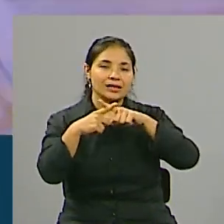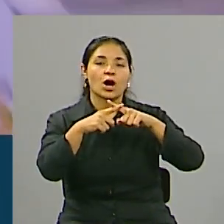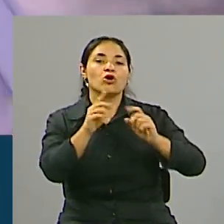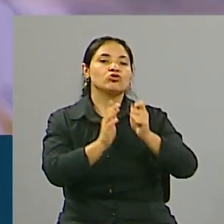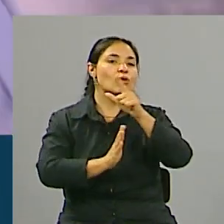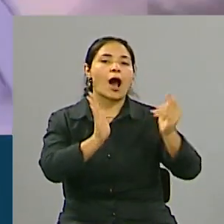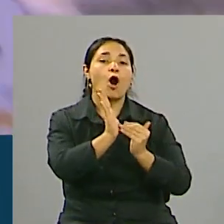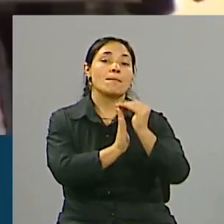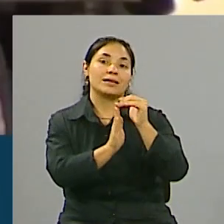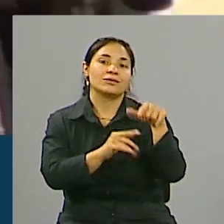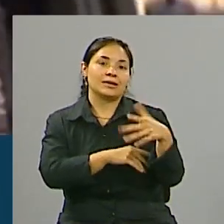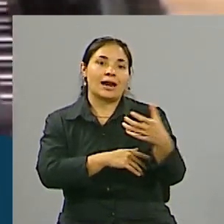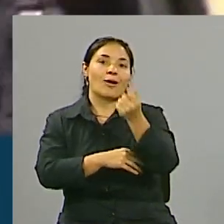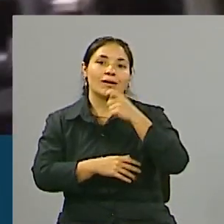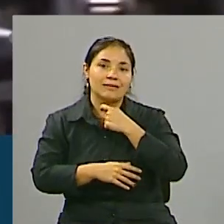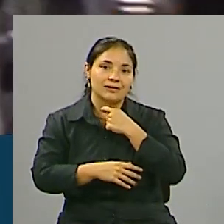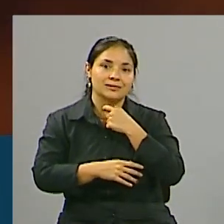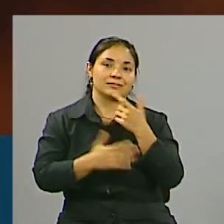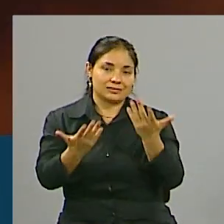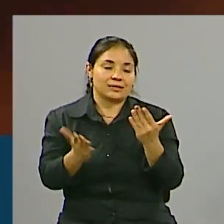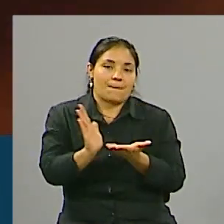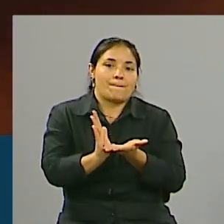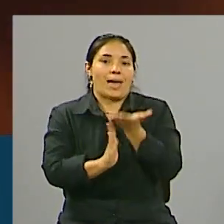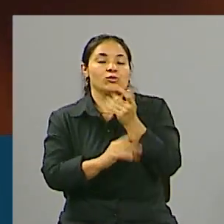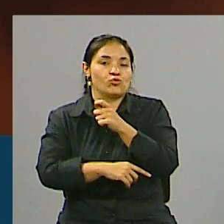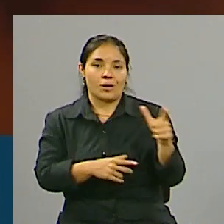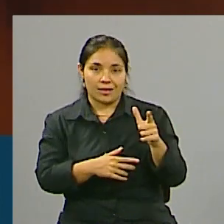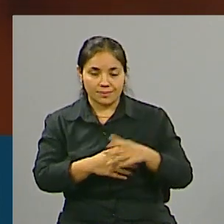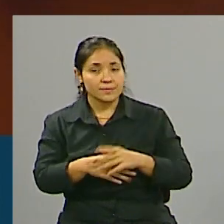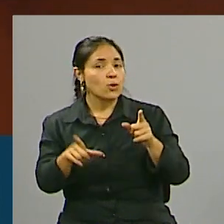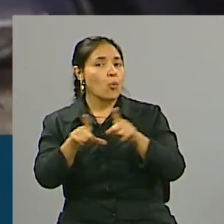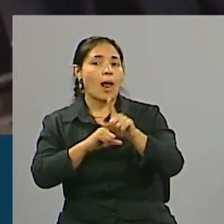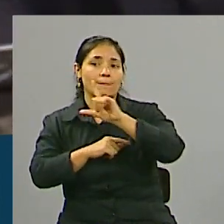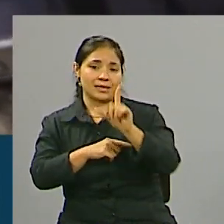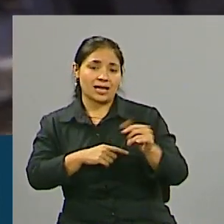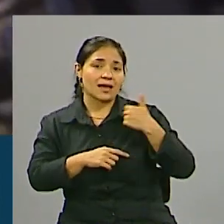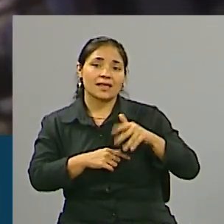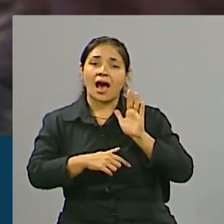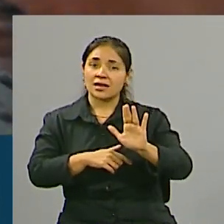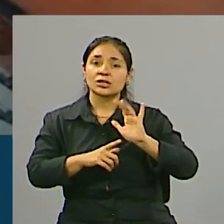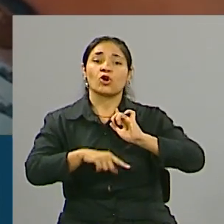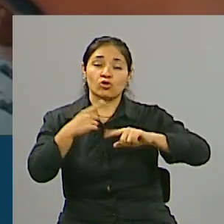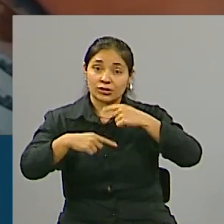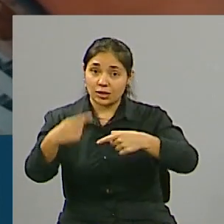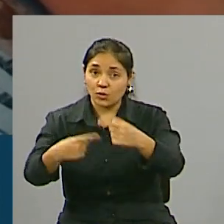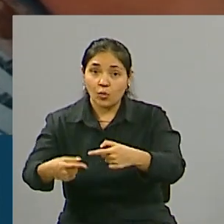Si esta dinámica continúa, como suele ocurrir en la Argentina, bueno, eso, como